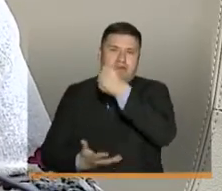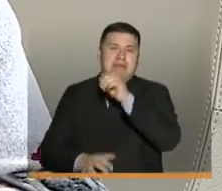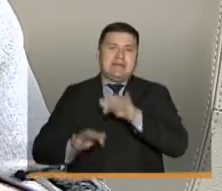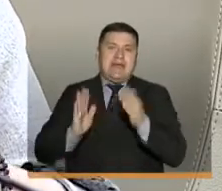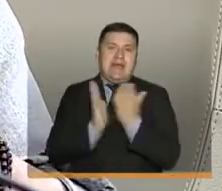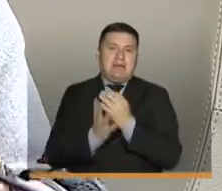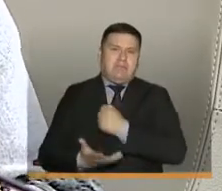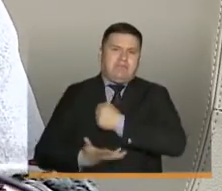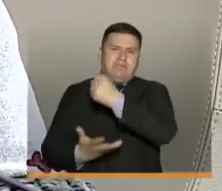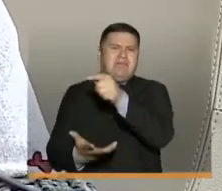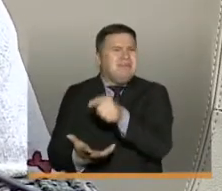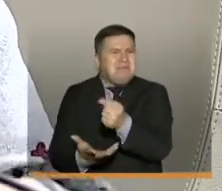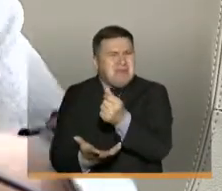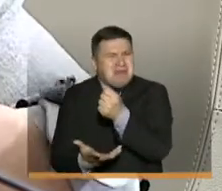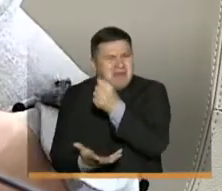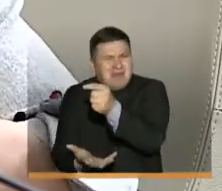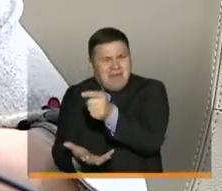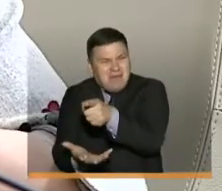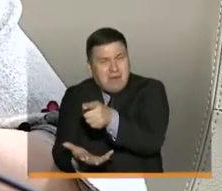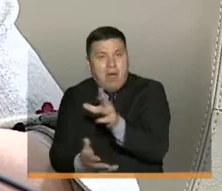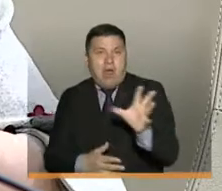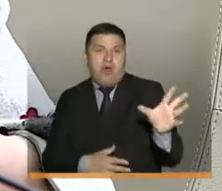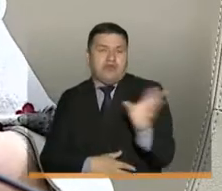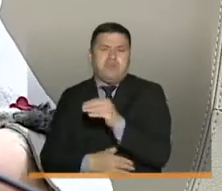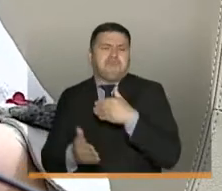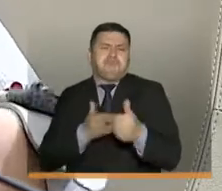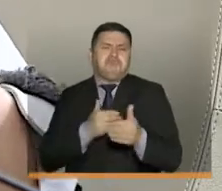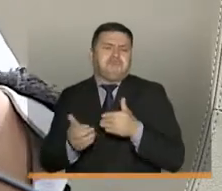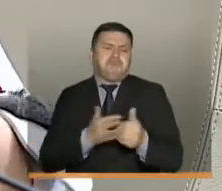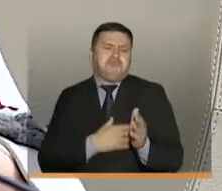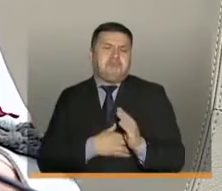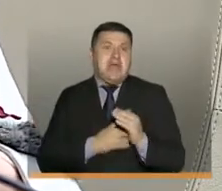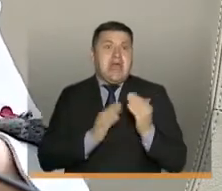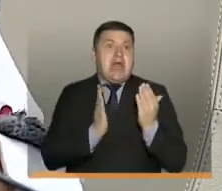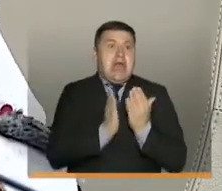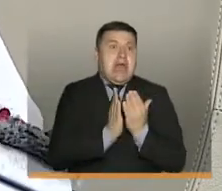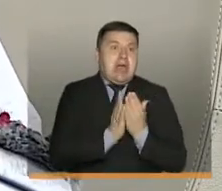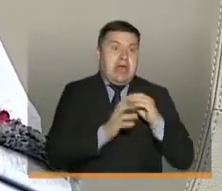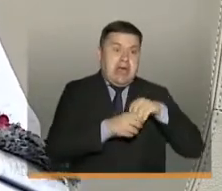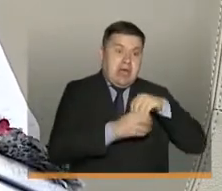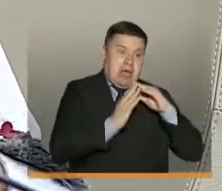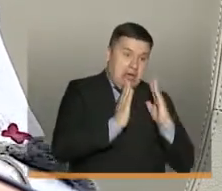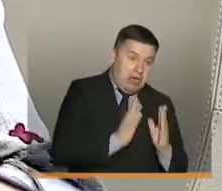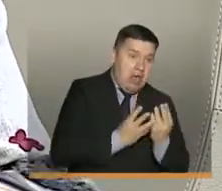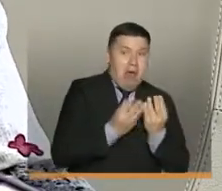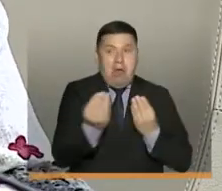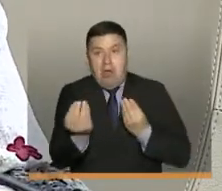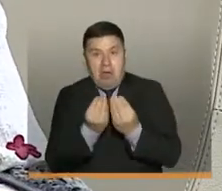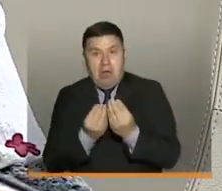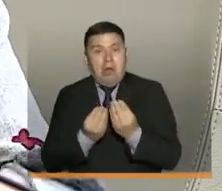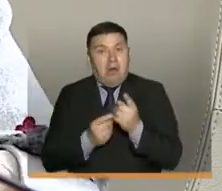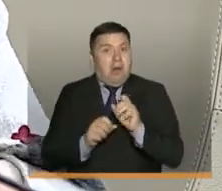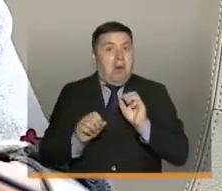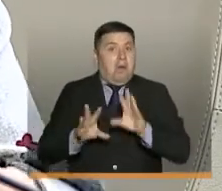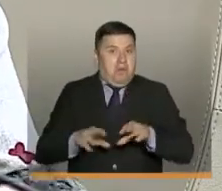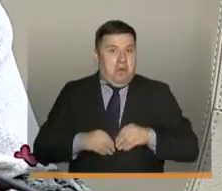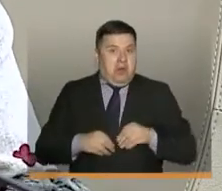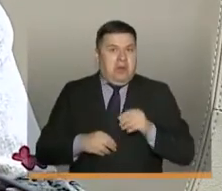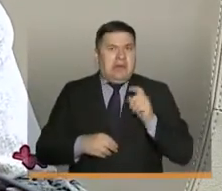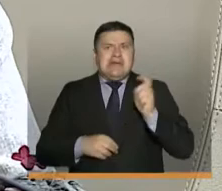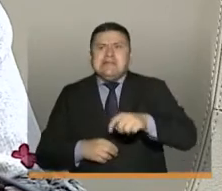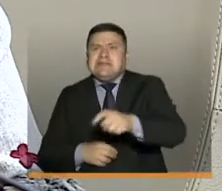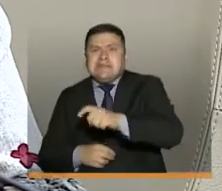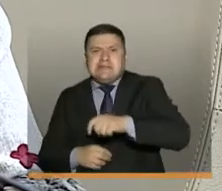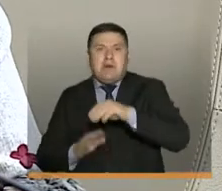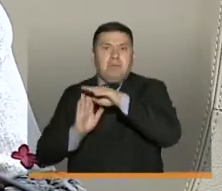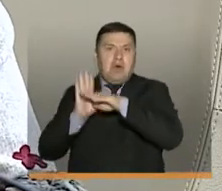educación. ¿Para qué va esta plata? Para que todas, no importando que están en educación en casa o en alternancia, puedan ir adquiriendo todo lo requerido